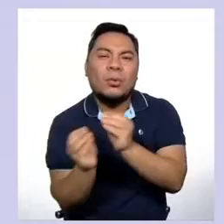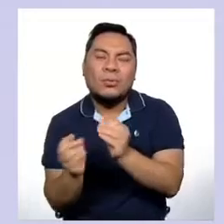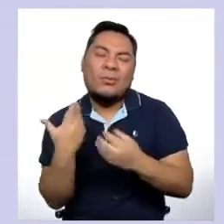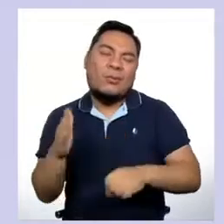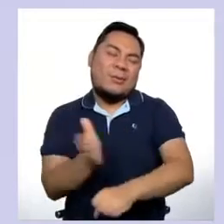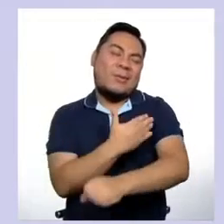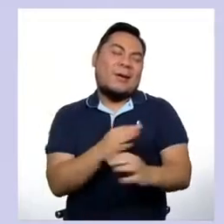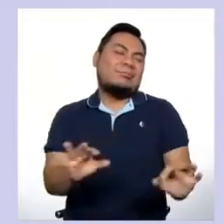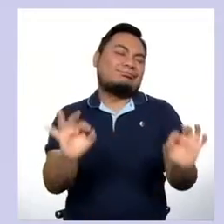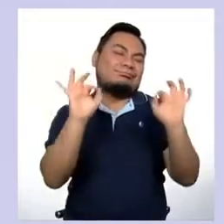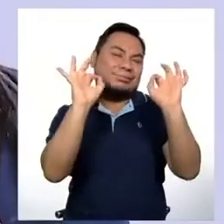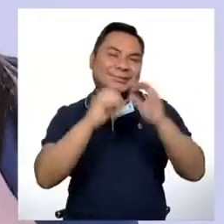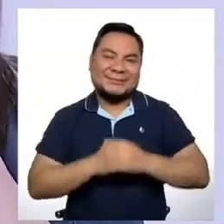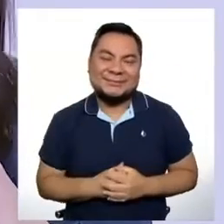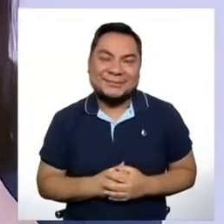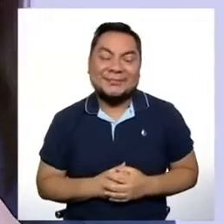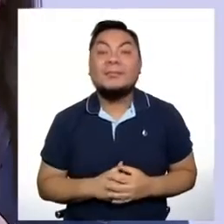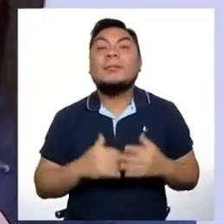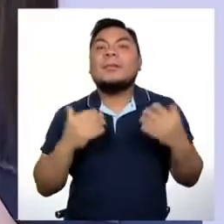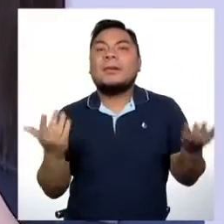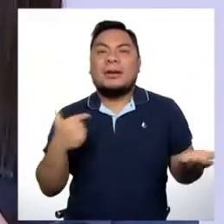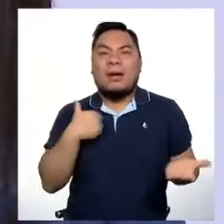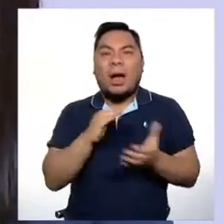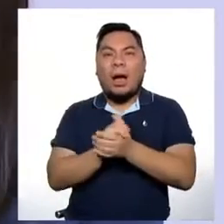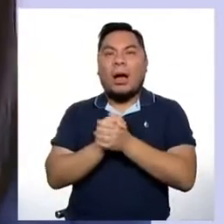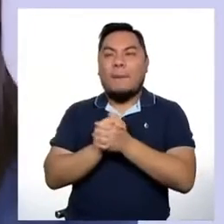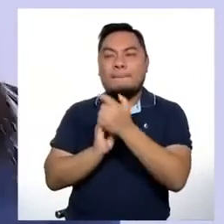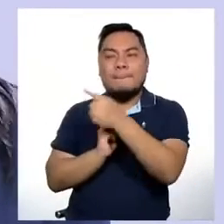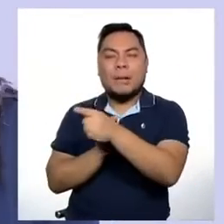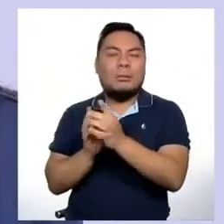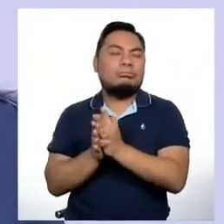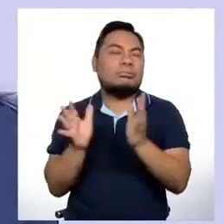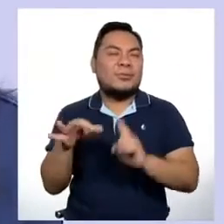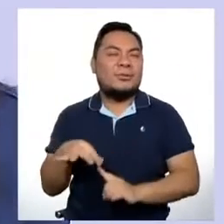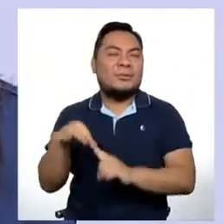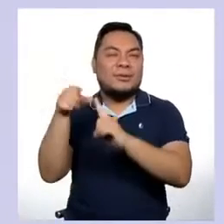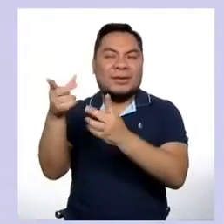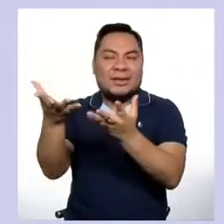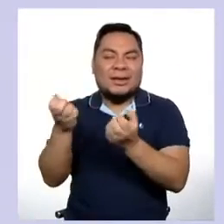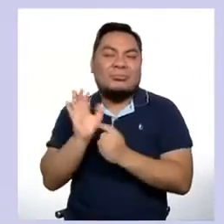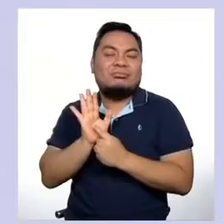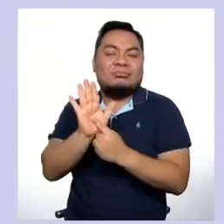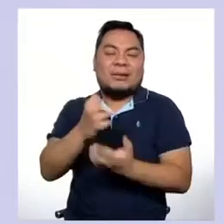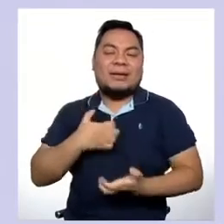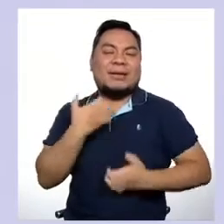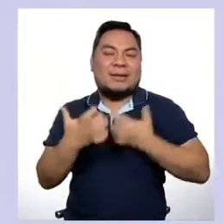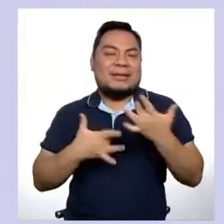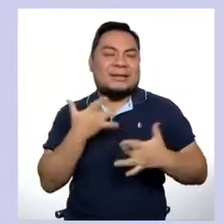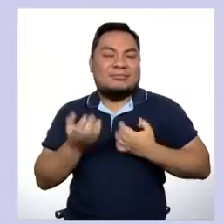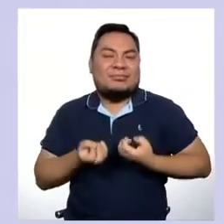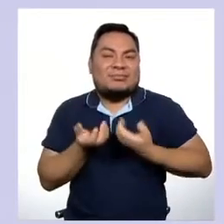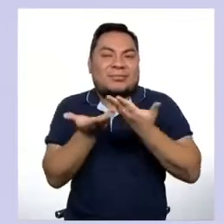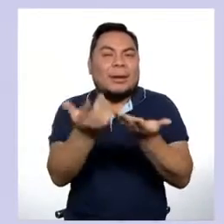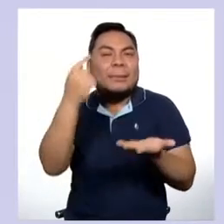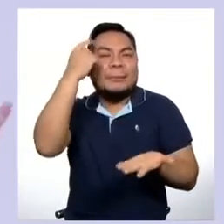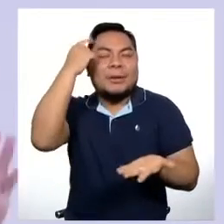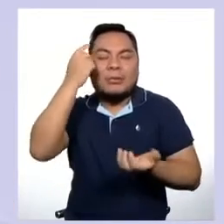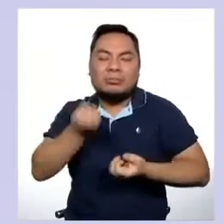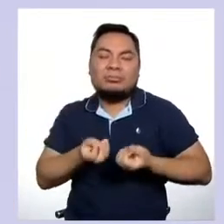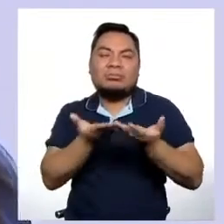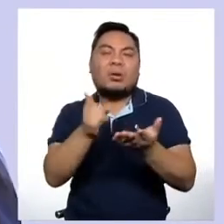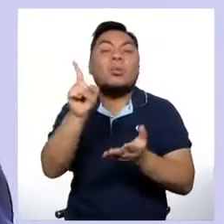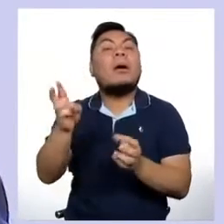lo máximo! Tengo un amigo muy especial que quiere expresar sus sentimientos y pensamientos de una